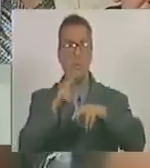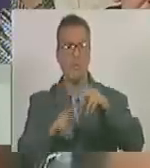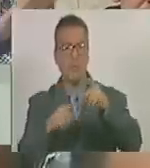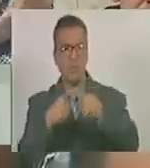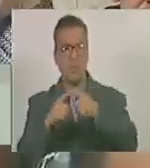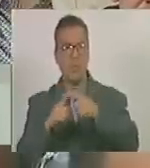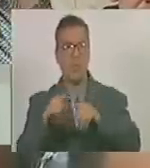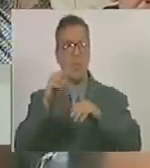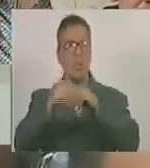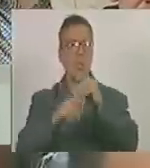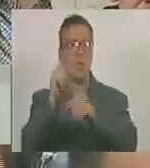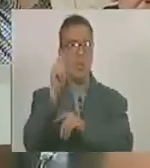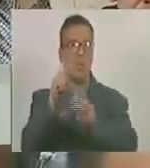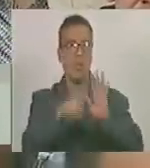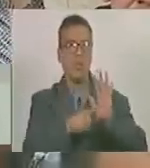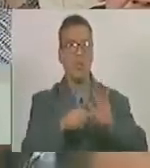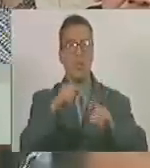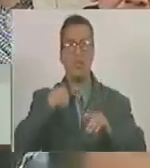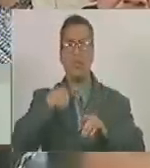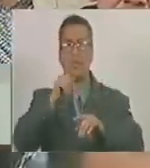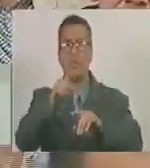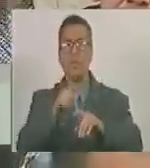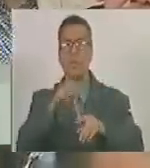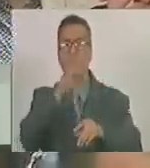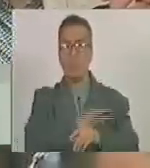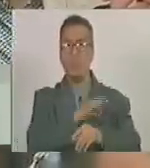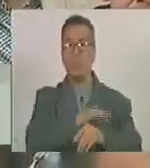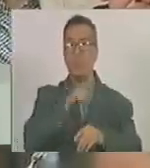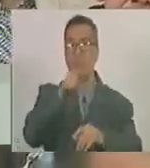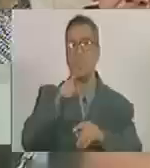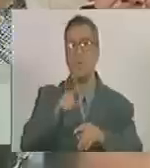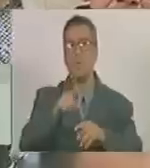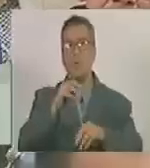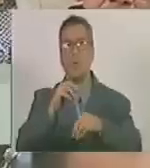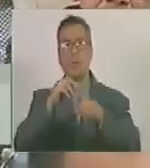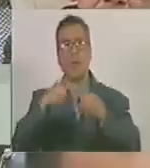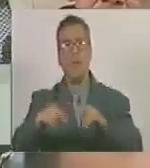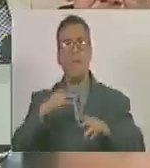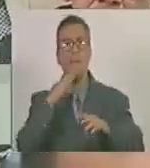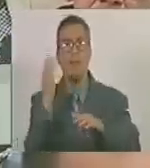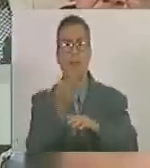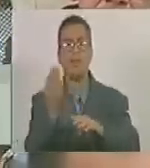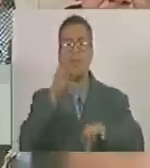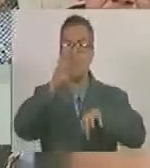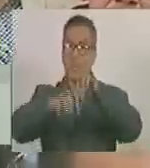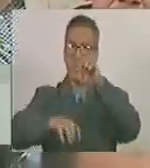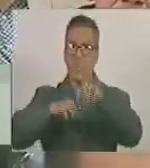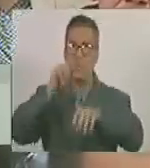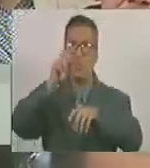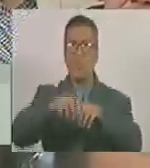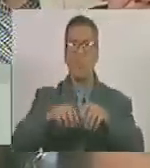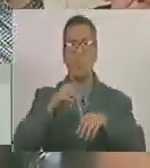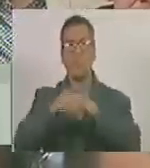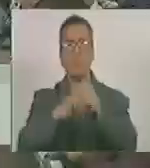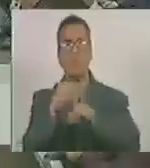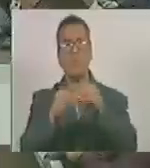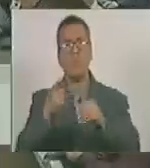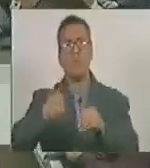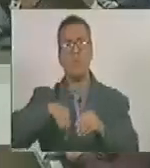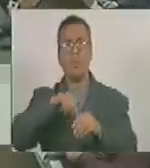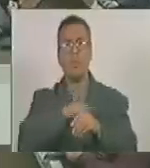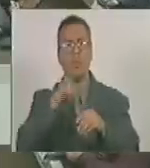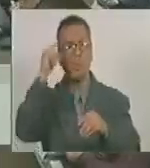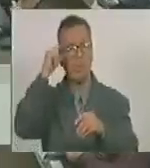y se exponen a la furia de una sociedad que ha naturalizado el maltrato animal como parte de su